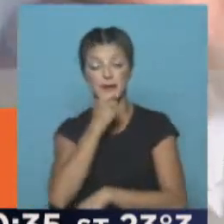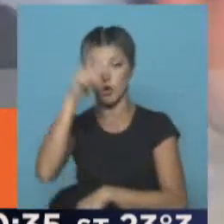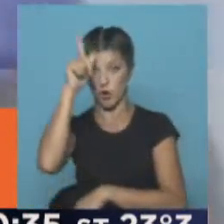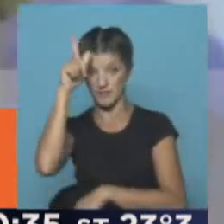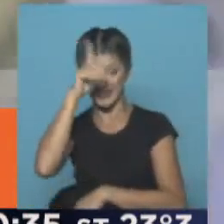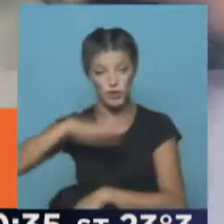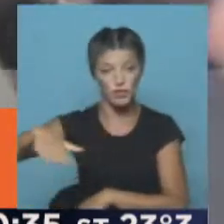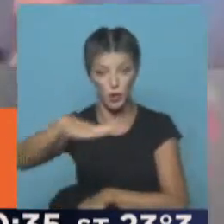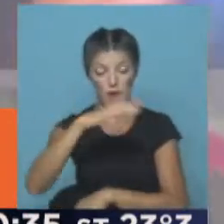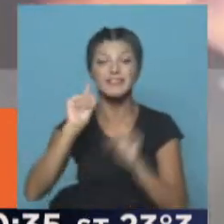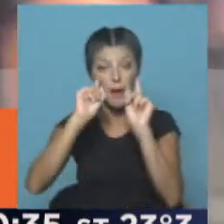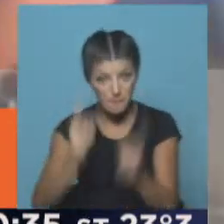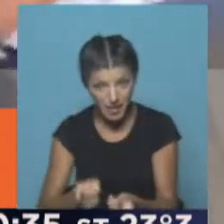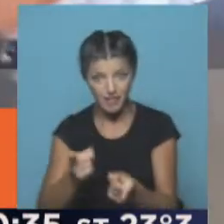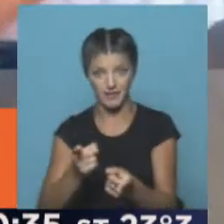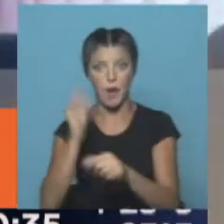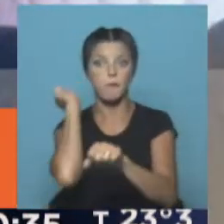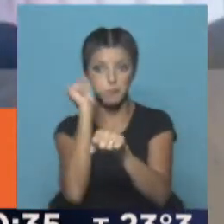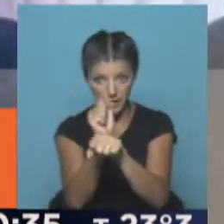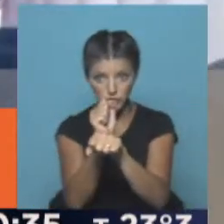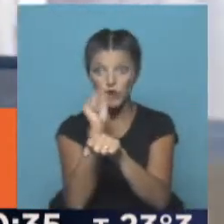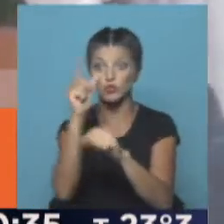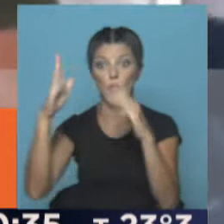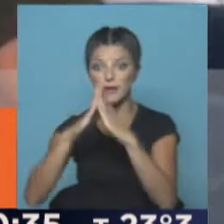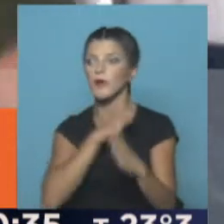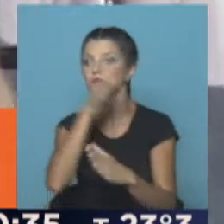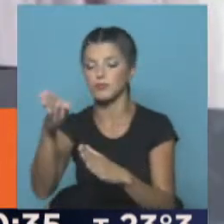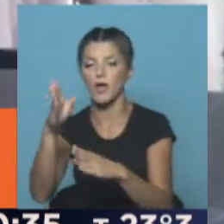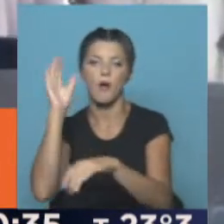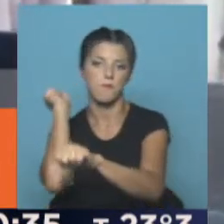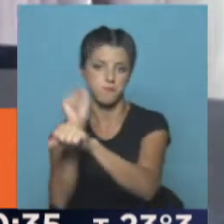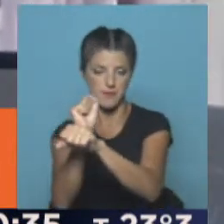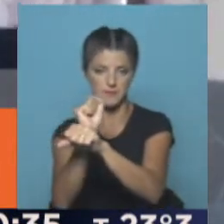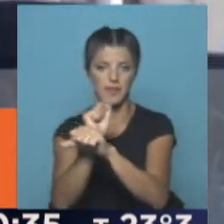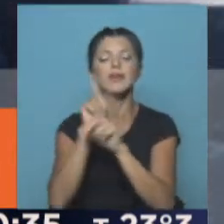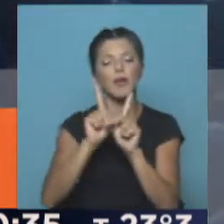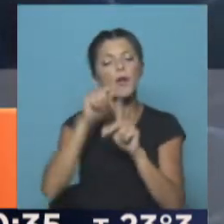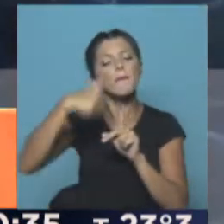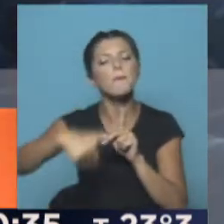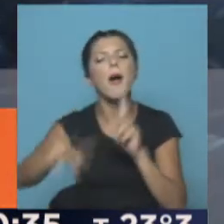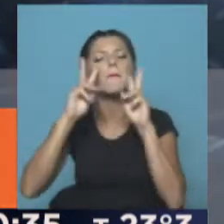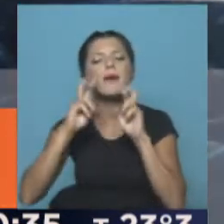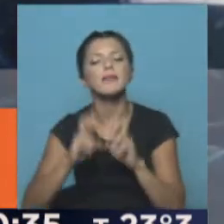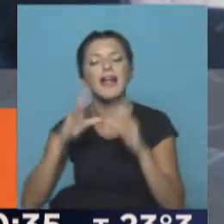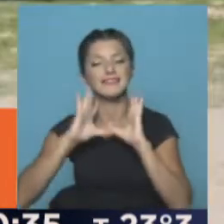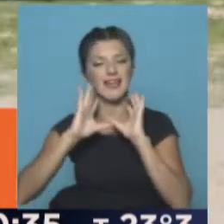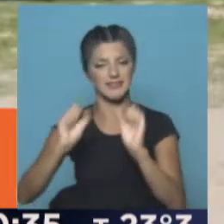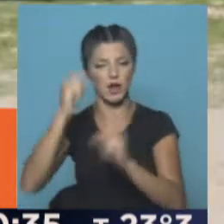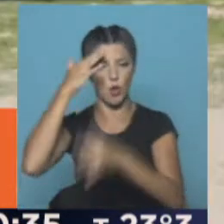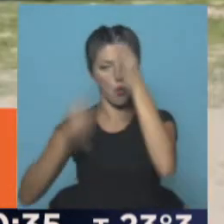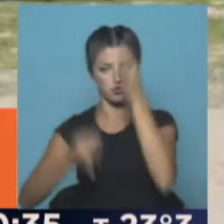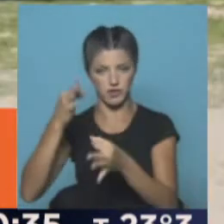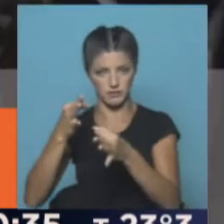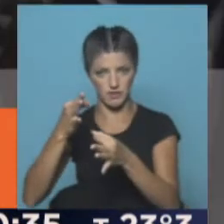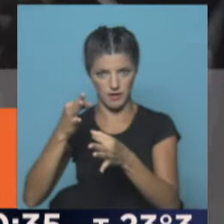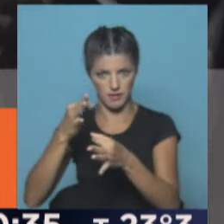Osvaldo Campo Alvarenga, que fue arrestado en su propia casa, y también está bajo investigación un secretario judicial de un juez federal